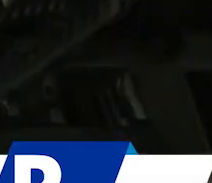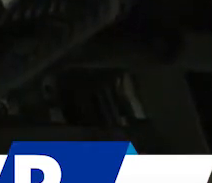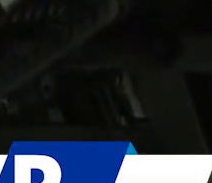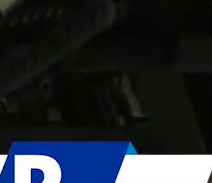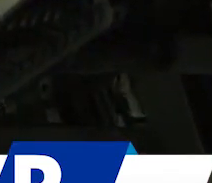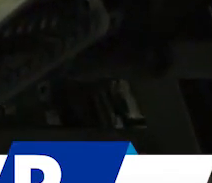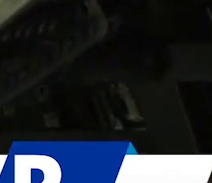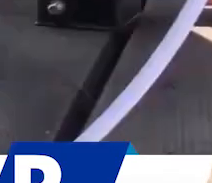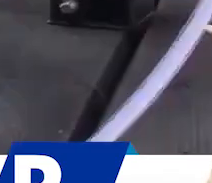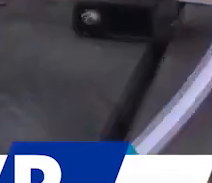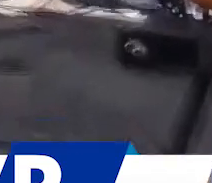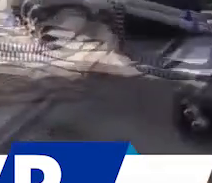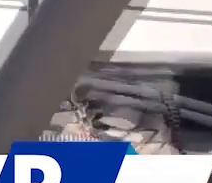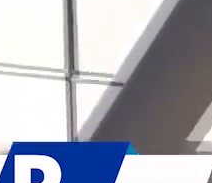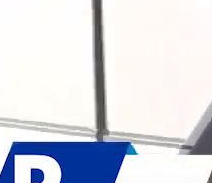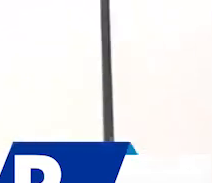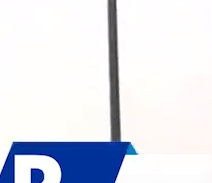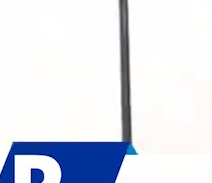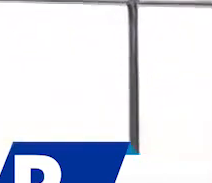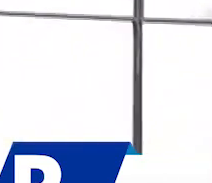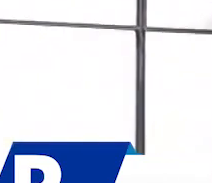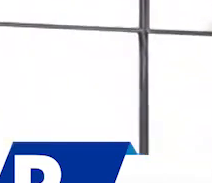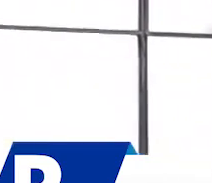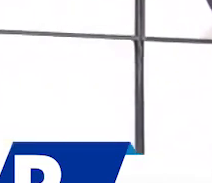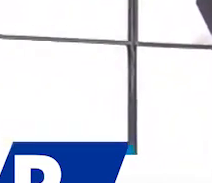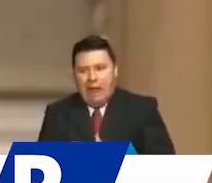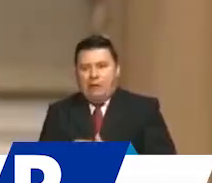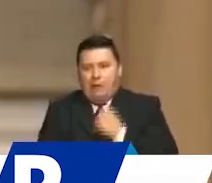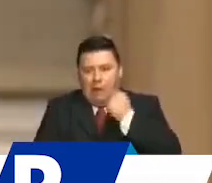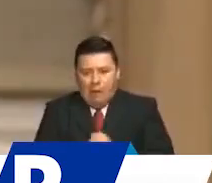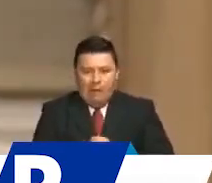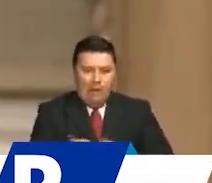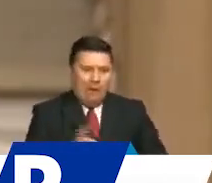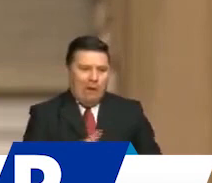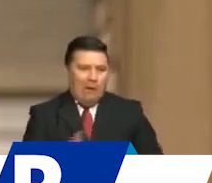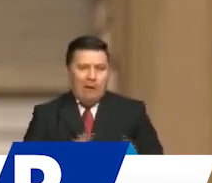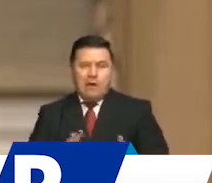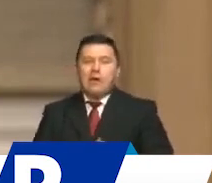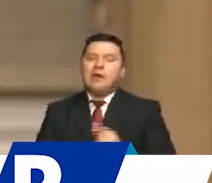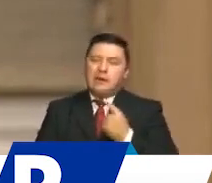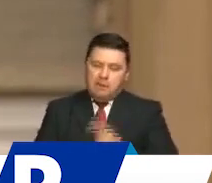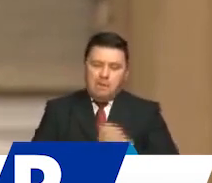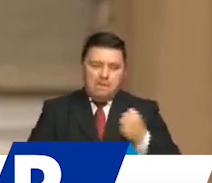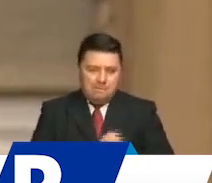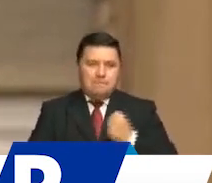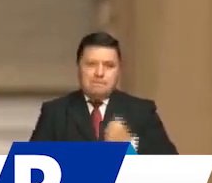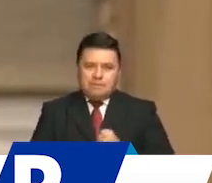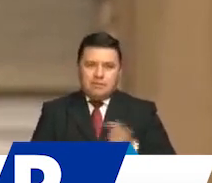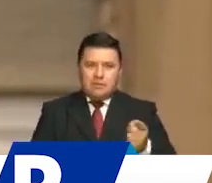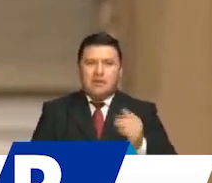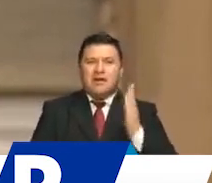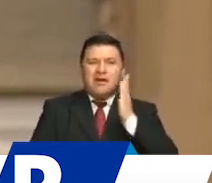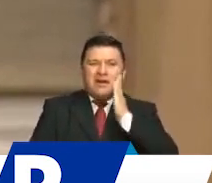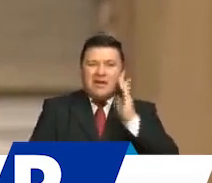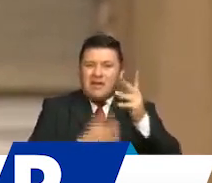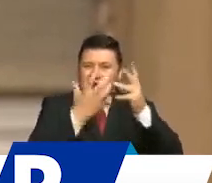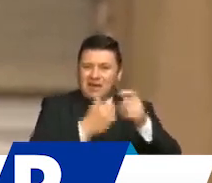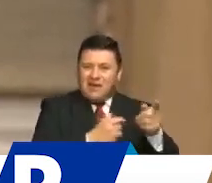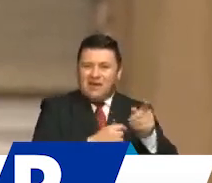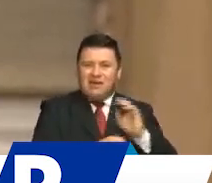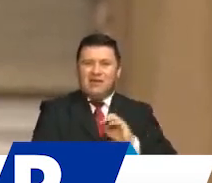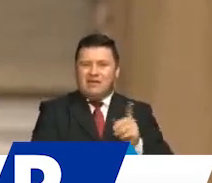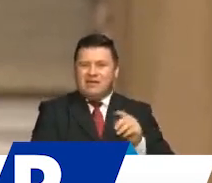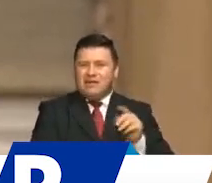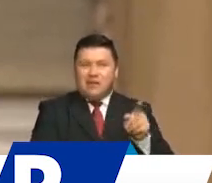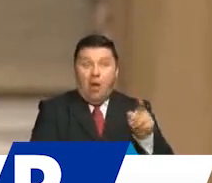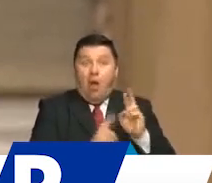de técnicos que estarán atendiendo cualquier solicitud de reparación efectivamente estamos trabajando con los operadores para asegurar